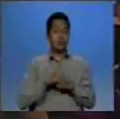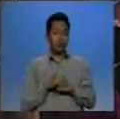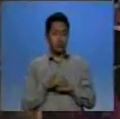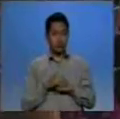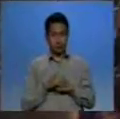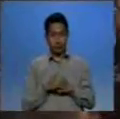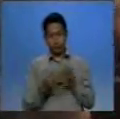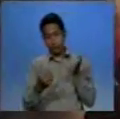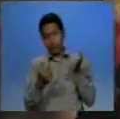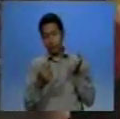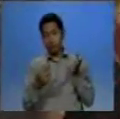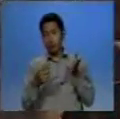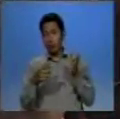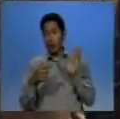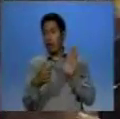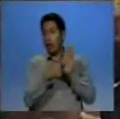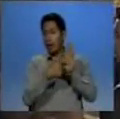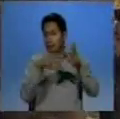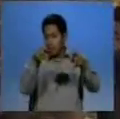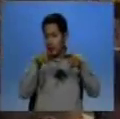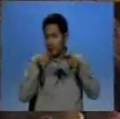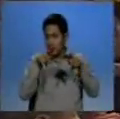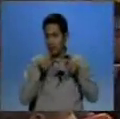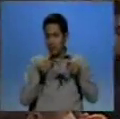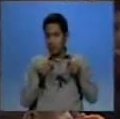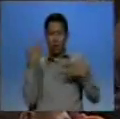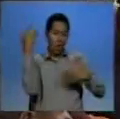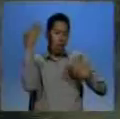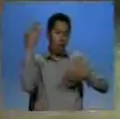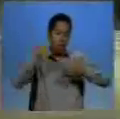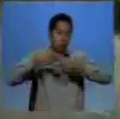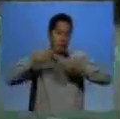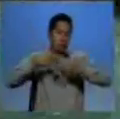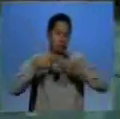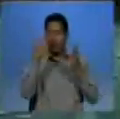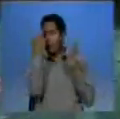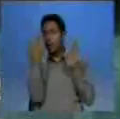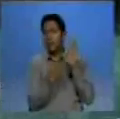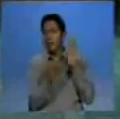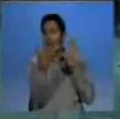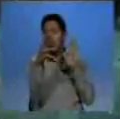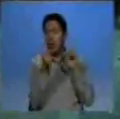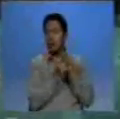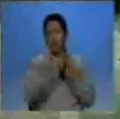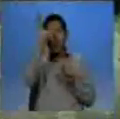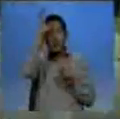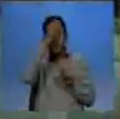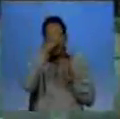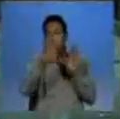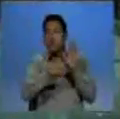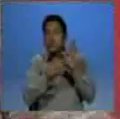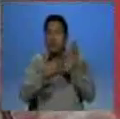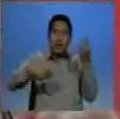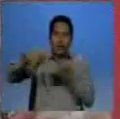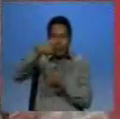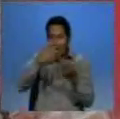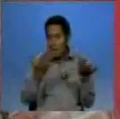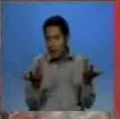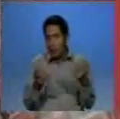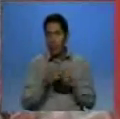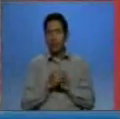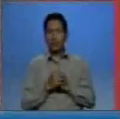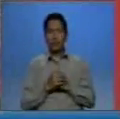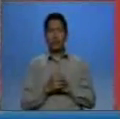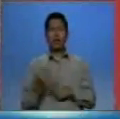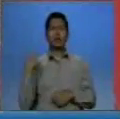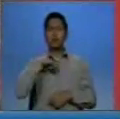migratorio al participar de activismo político y no respetar el visado de intercambio cultural que le otorgó el país. Creo que nuestro